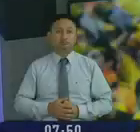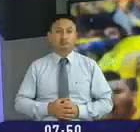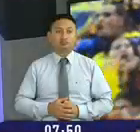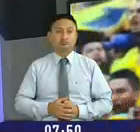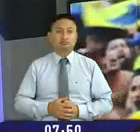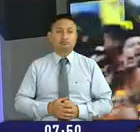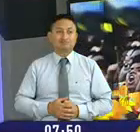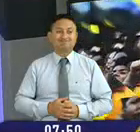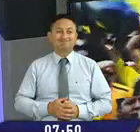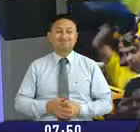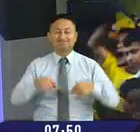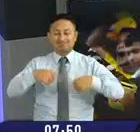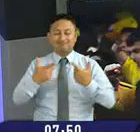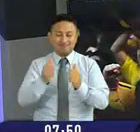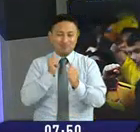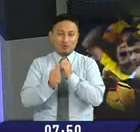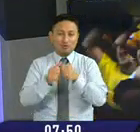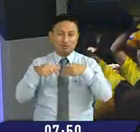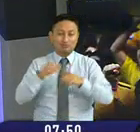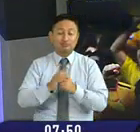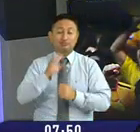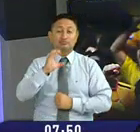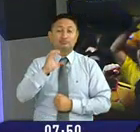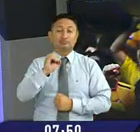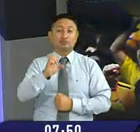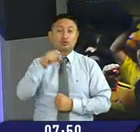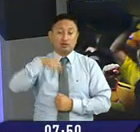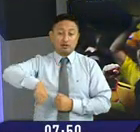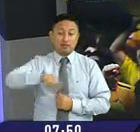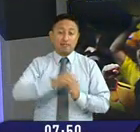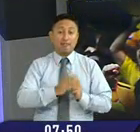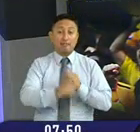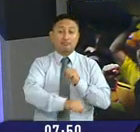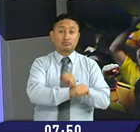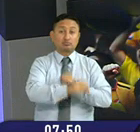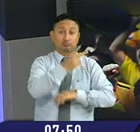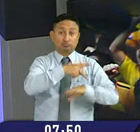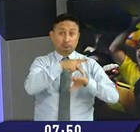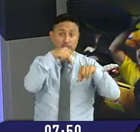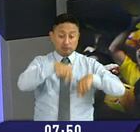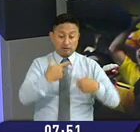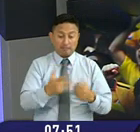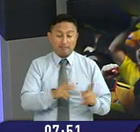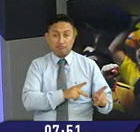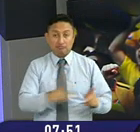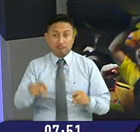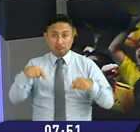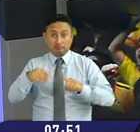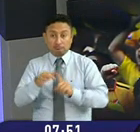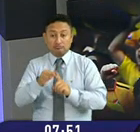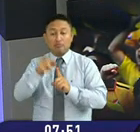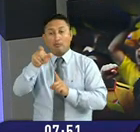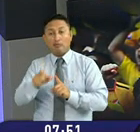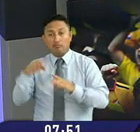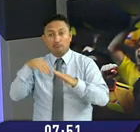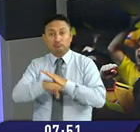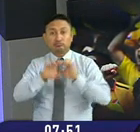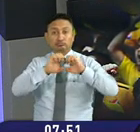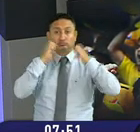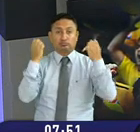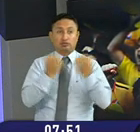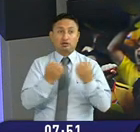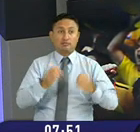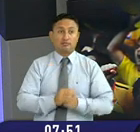Vamos con los deportes, amigos. El COE Nacional y la Liga Pro preparan un plan piloto para el retorno de los aficionados a los estadios. El pilotaje